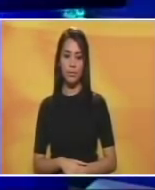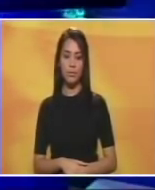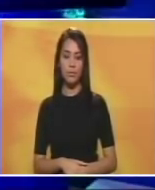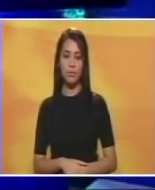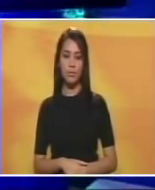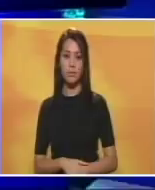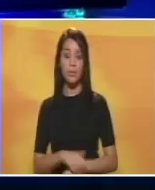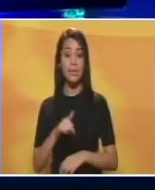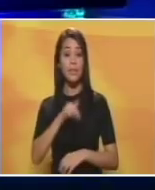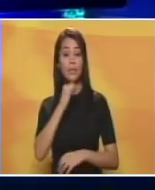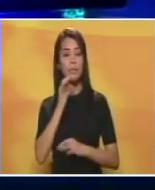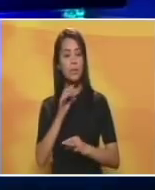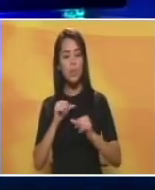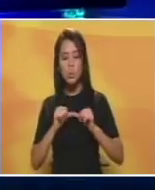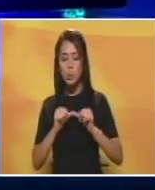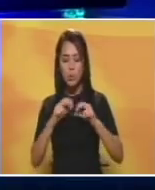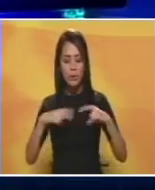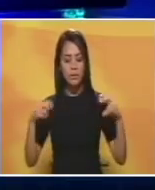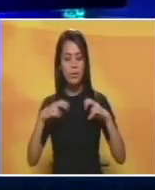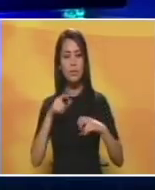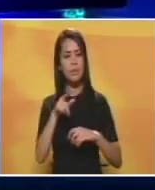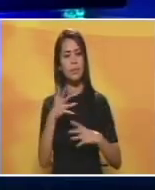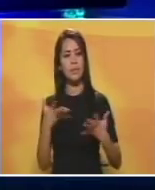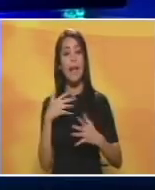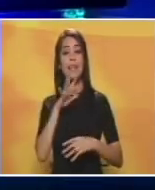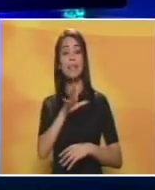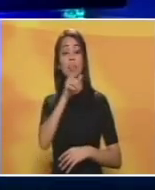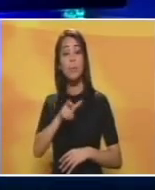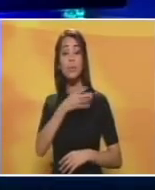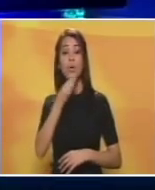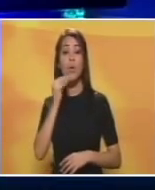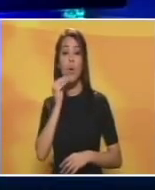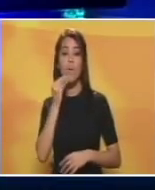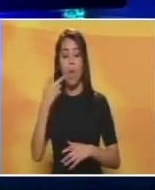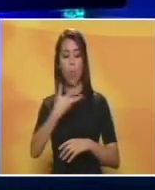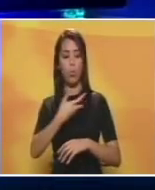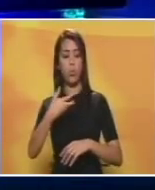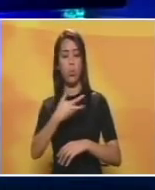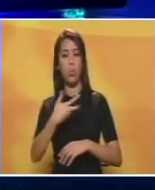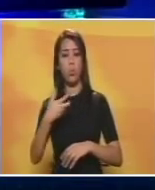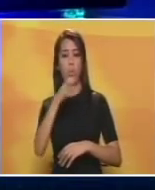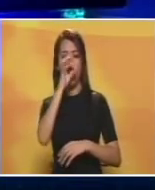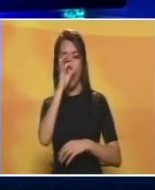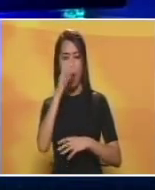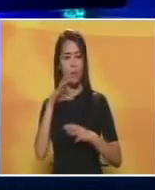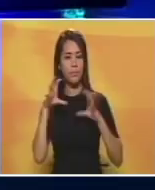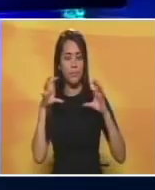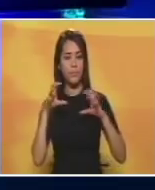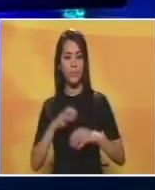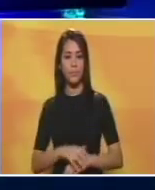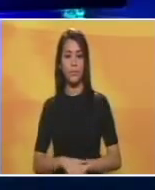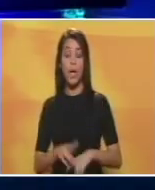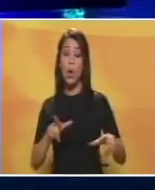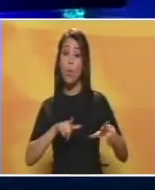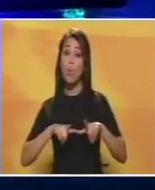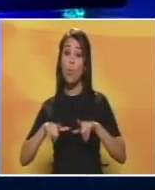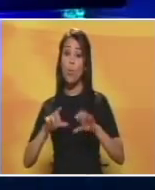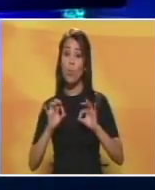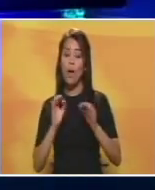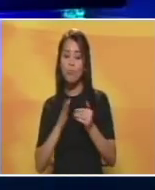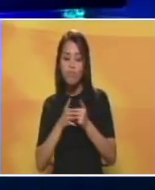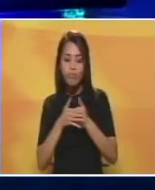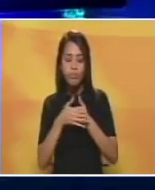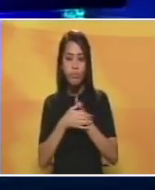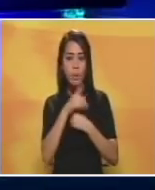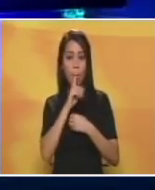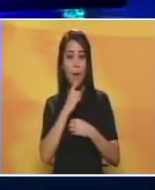En nuestra sección seguimos investigando el caso de las 5 jóvenes quienes fueron inyectadas con biopolímeros en los glúteos en un centro estético clandestino